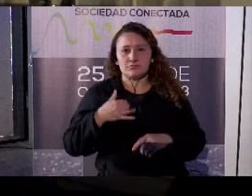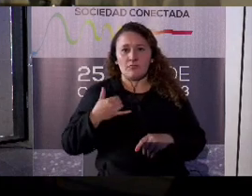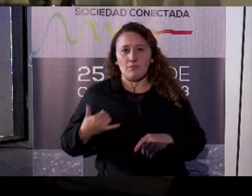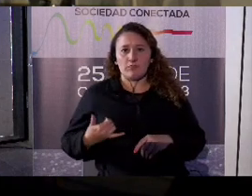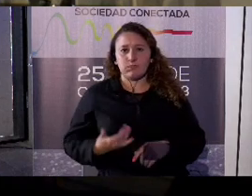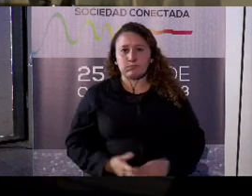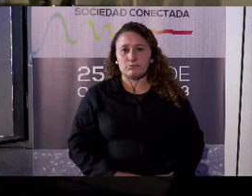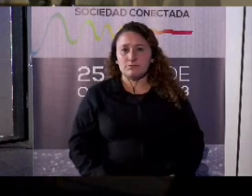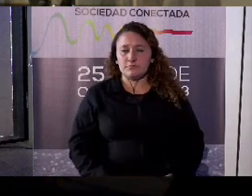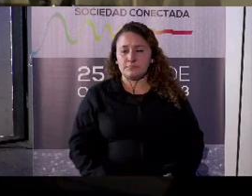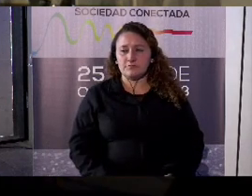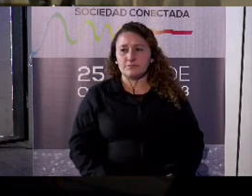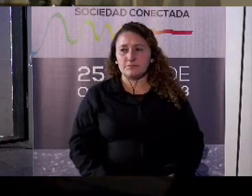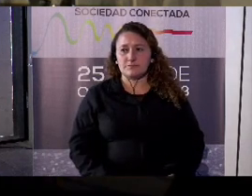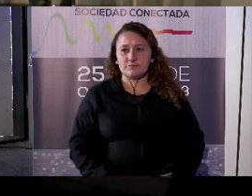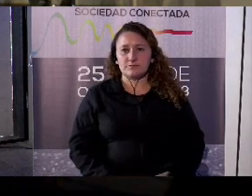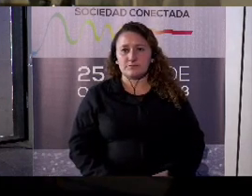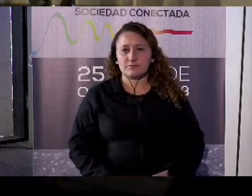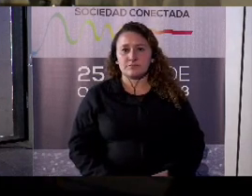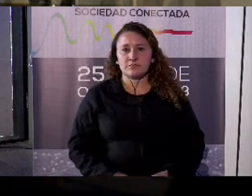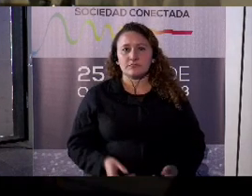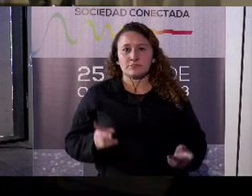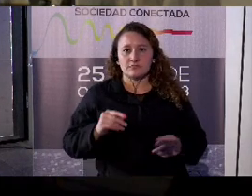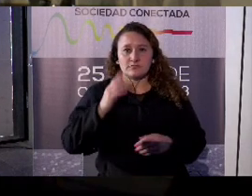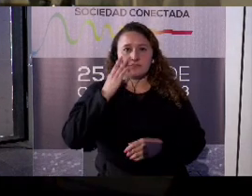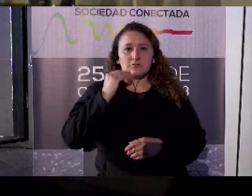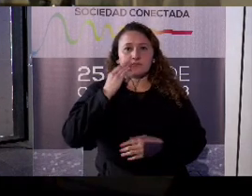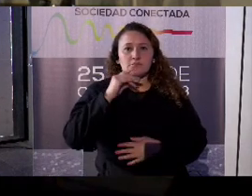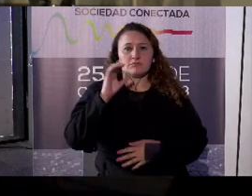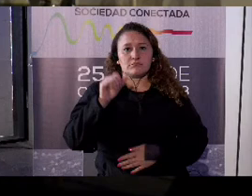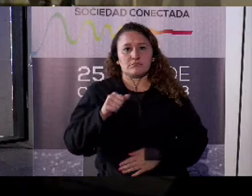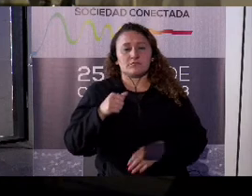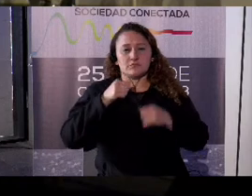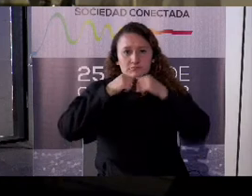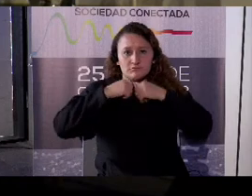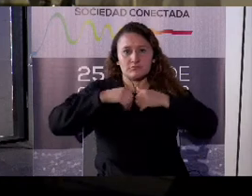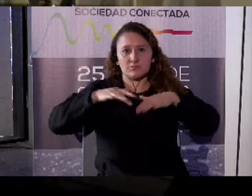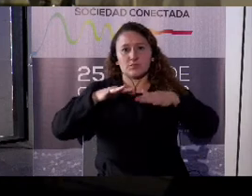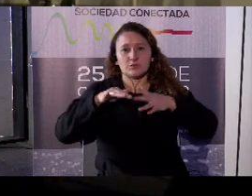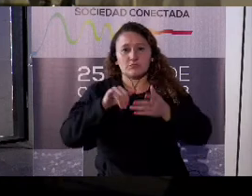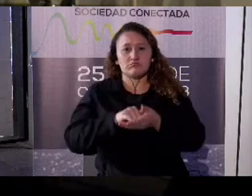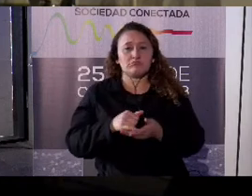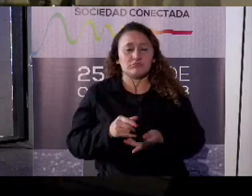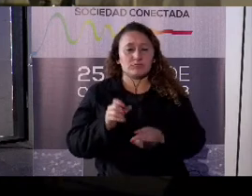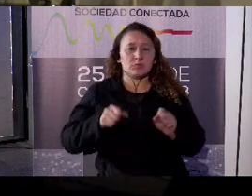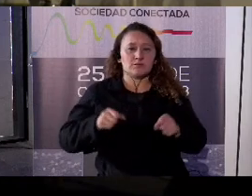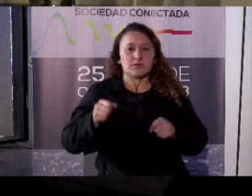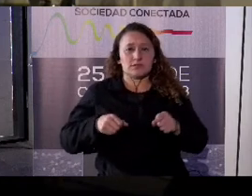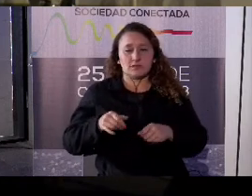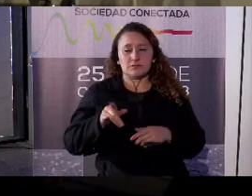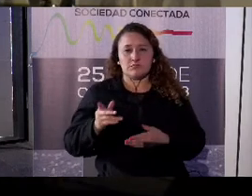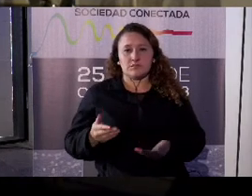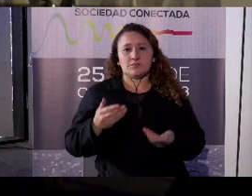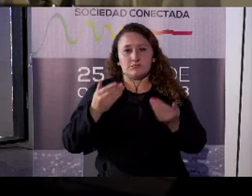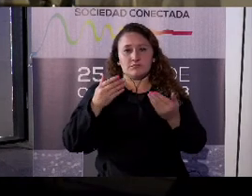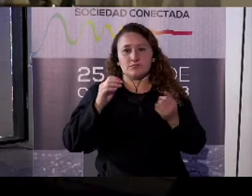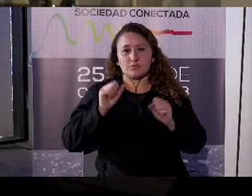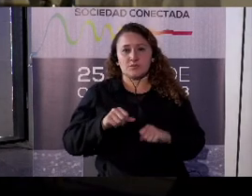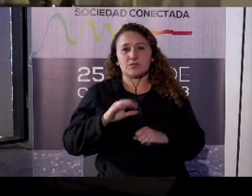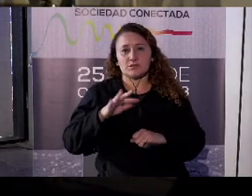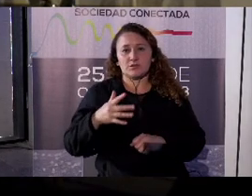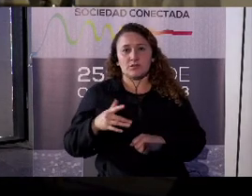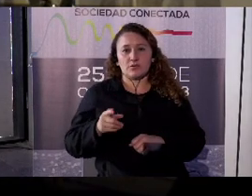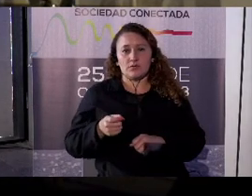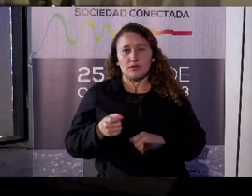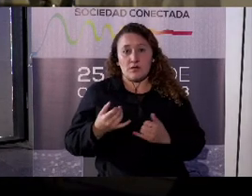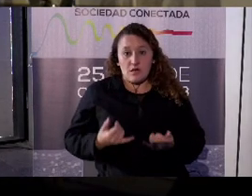encuentre y poder transmitir experiencia desde mi terminal es una de las posibilidades y grandes ventajas que que puede ofrecer 5g